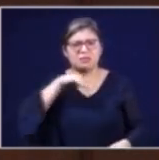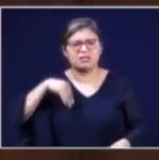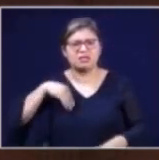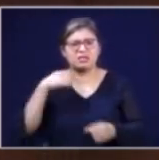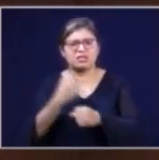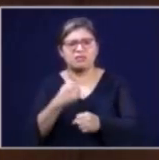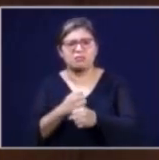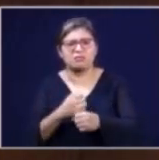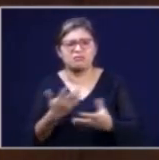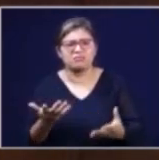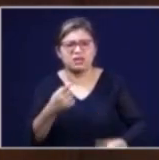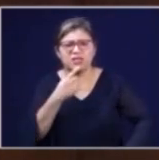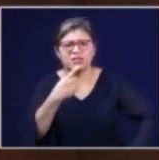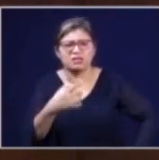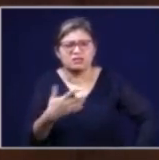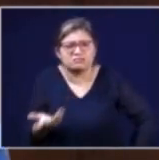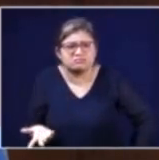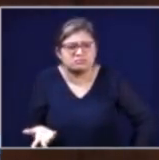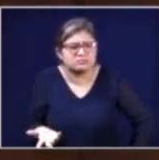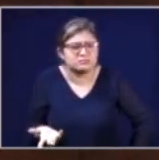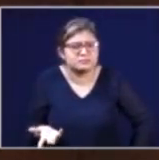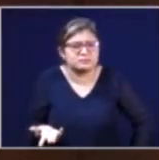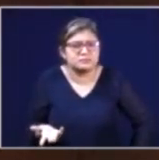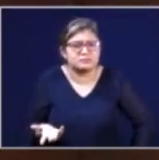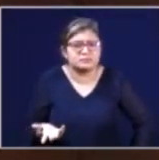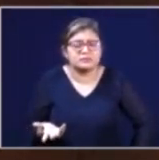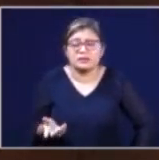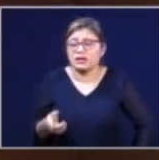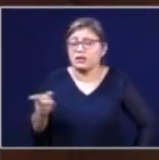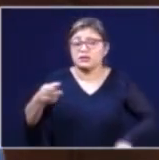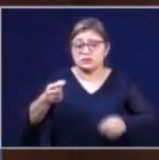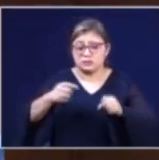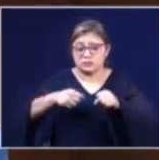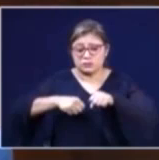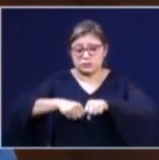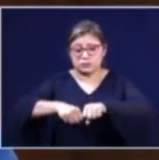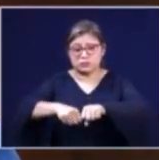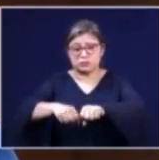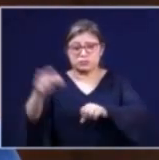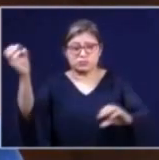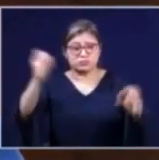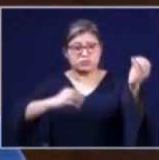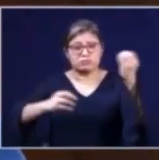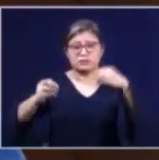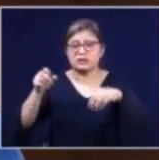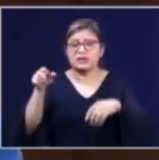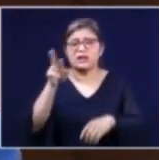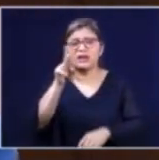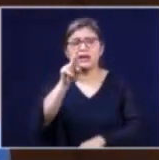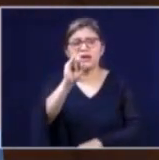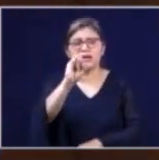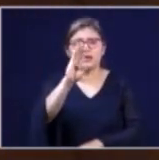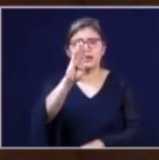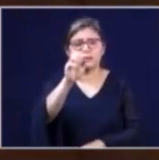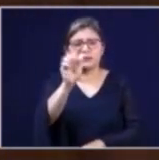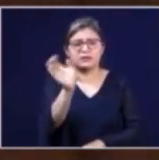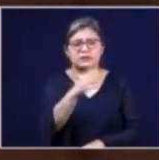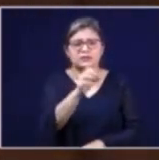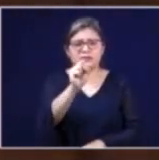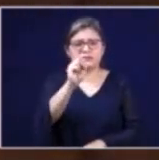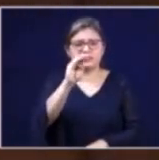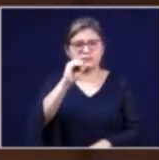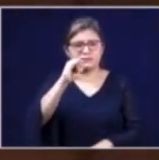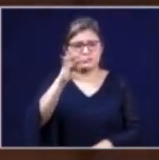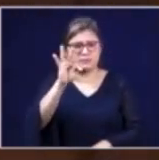Despido en Rivasmith, despido en Copa, despido en la cervecería. Estoy hablando del gran capital, porque aquí se